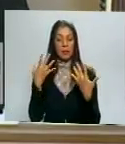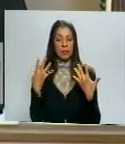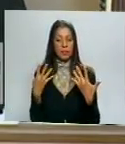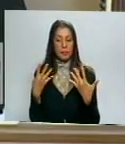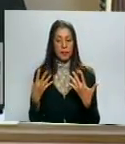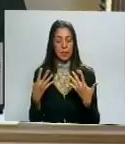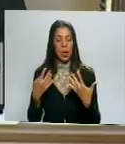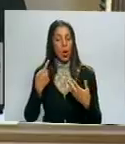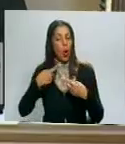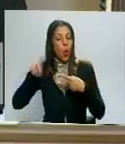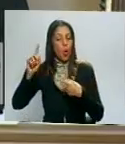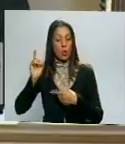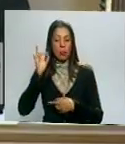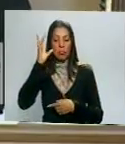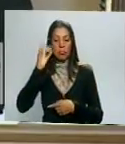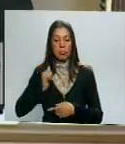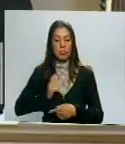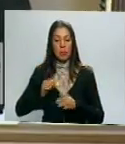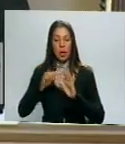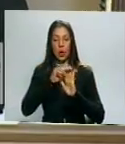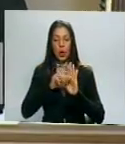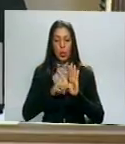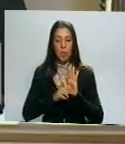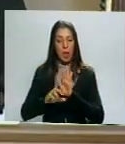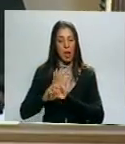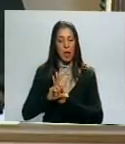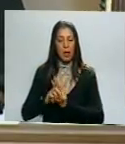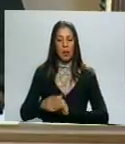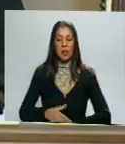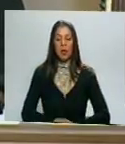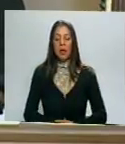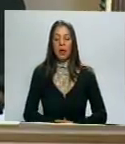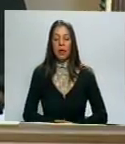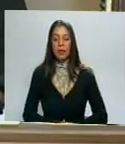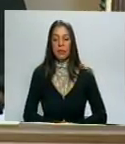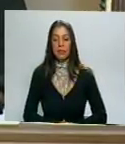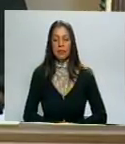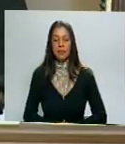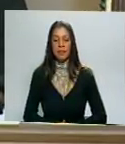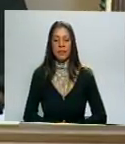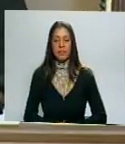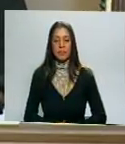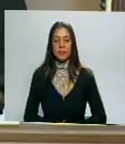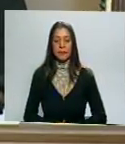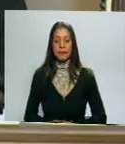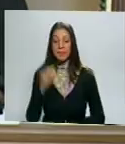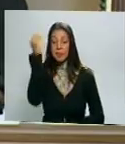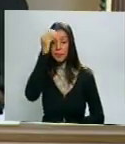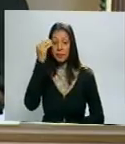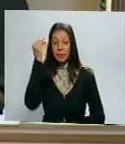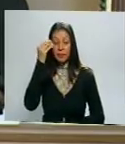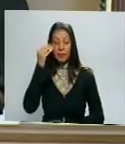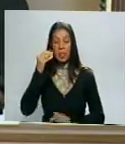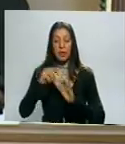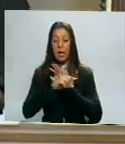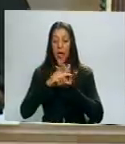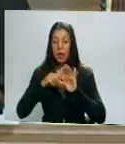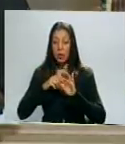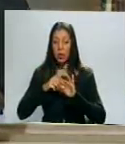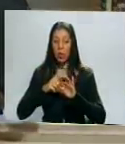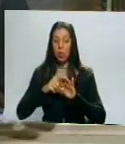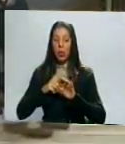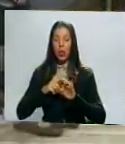demás establecidas mediante leyes, reglamentos y resoluciones. En consideración para su aprobación el